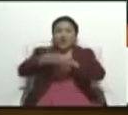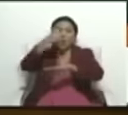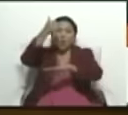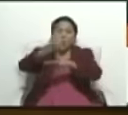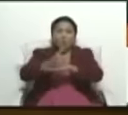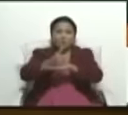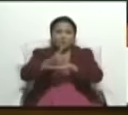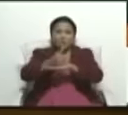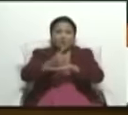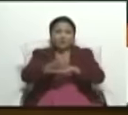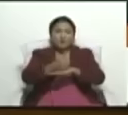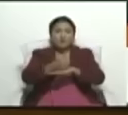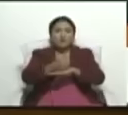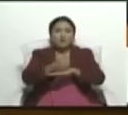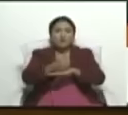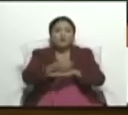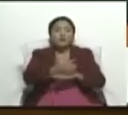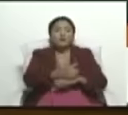materiales